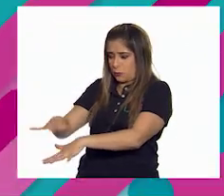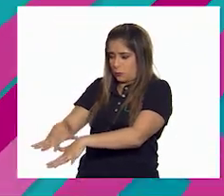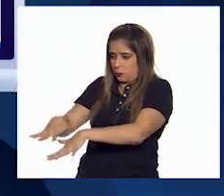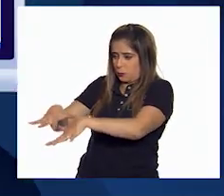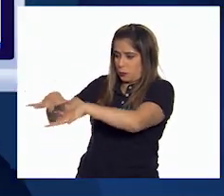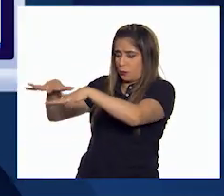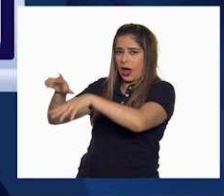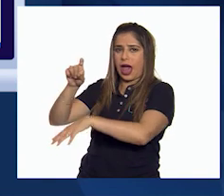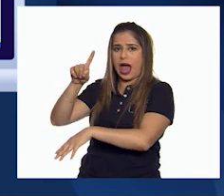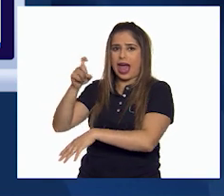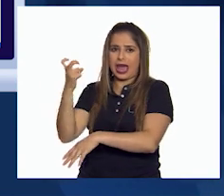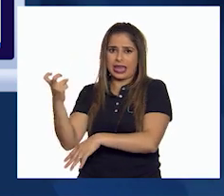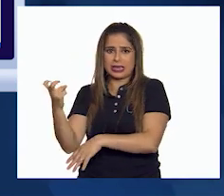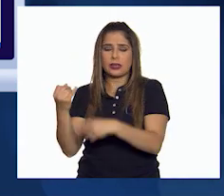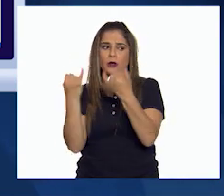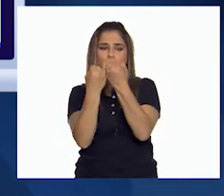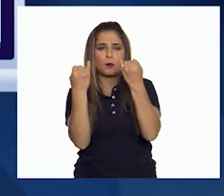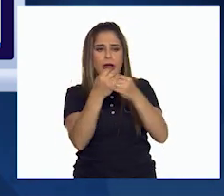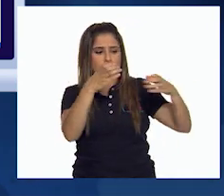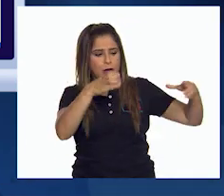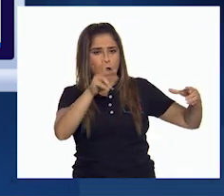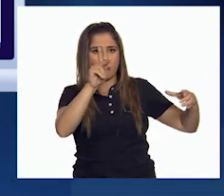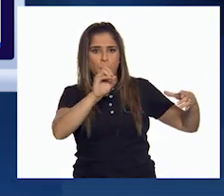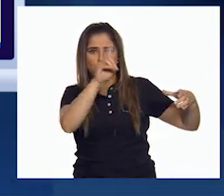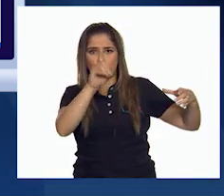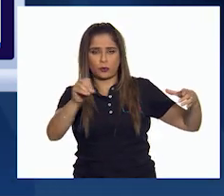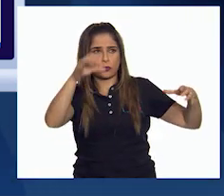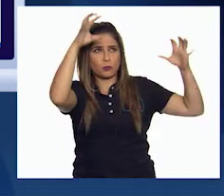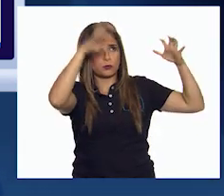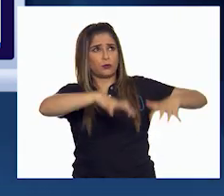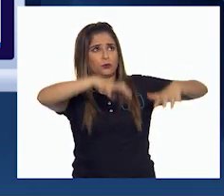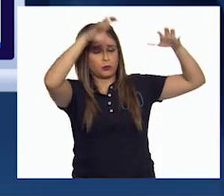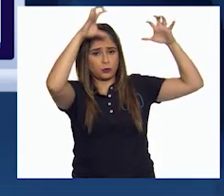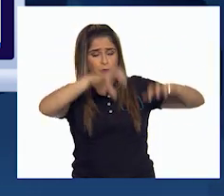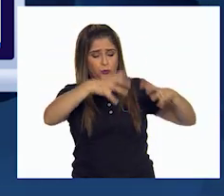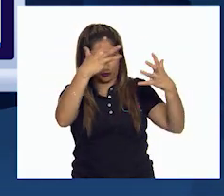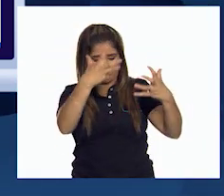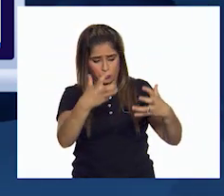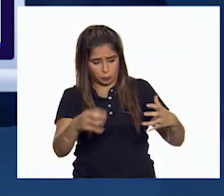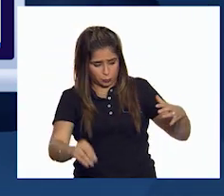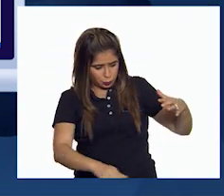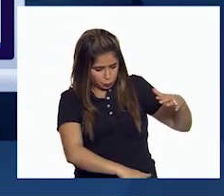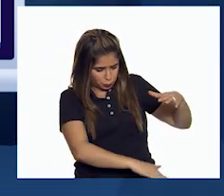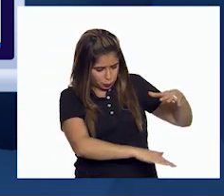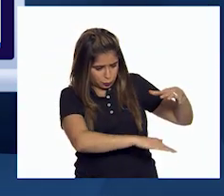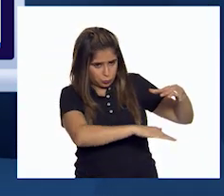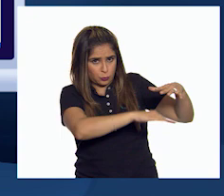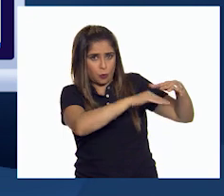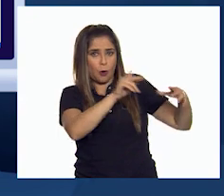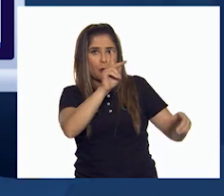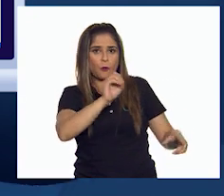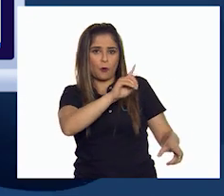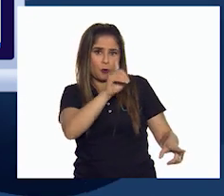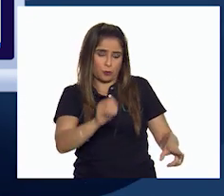hidrológico. Entonces, prácticamente toda el agua que se precipita termina en el mar o en el subsuelo.